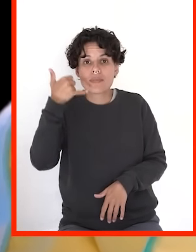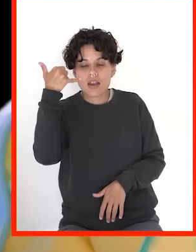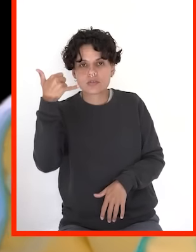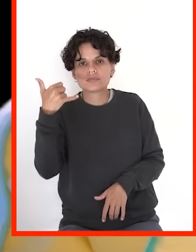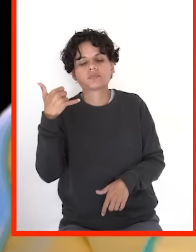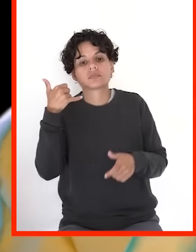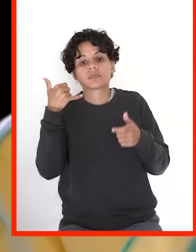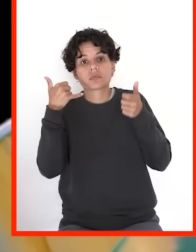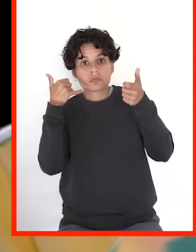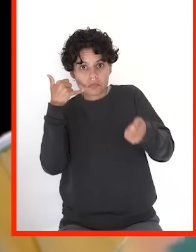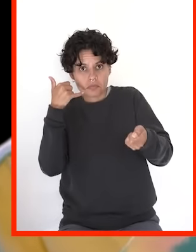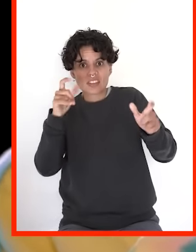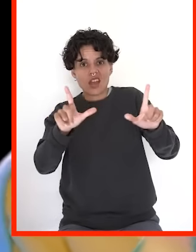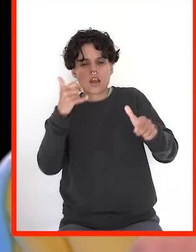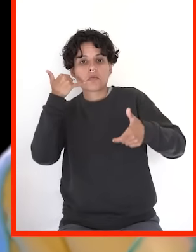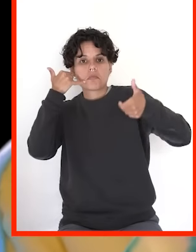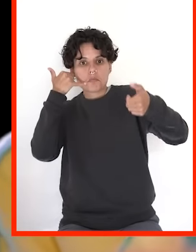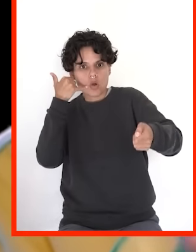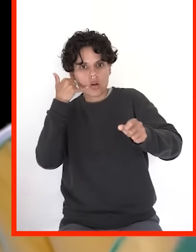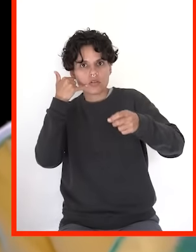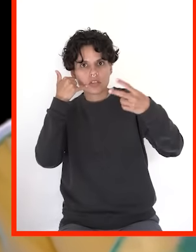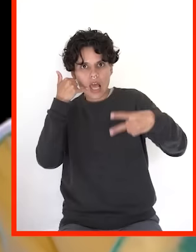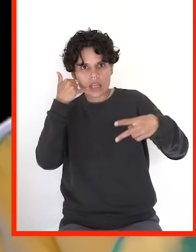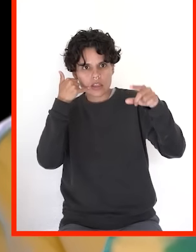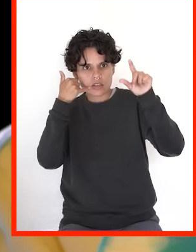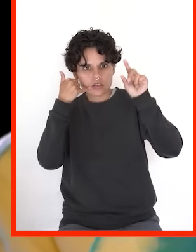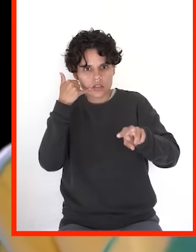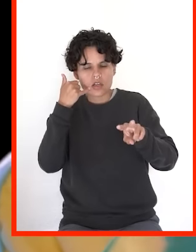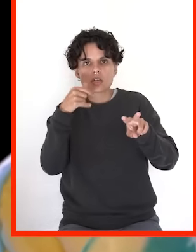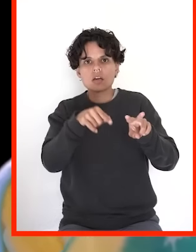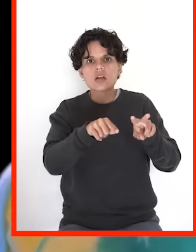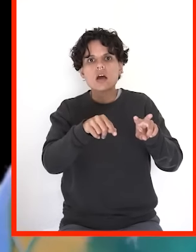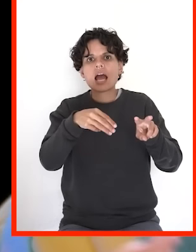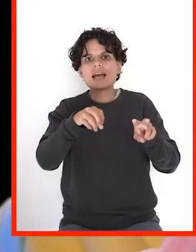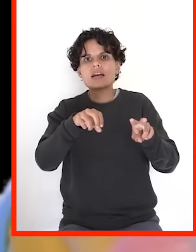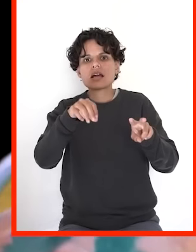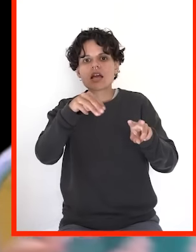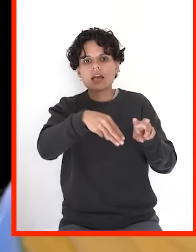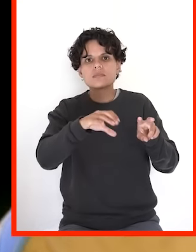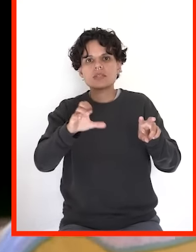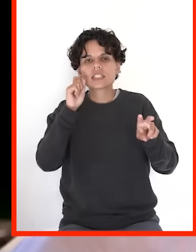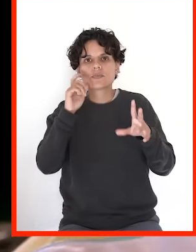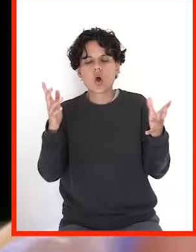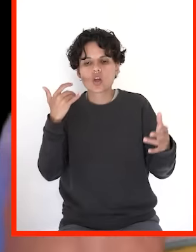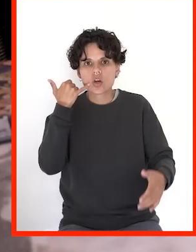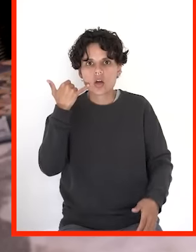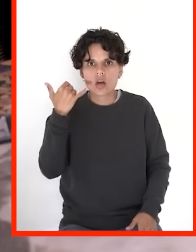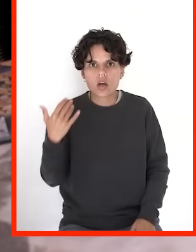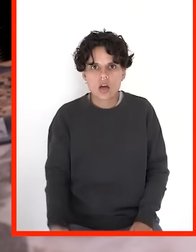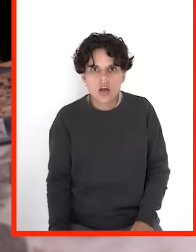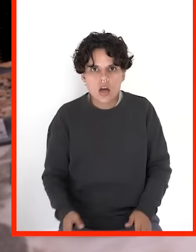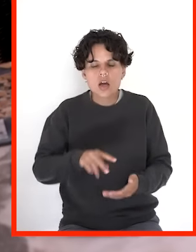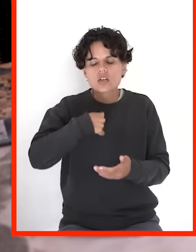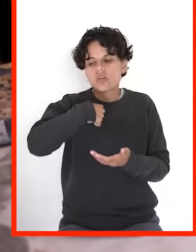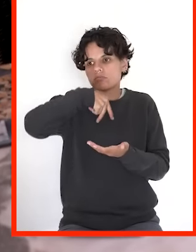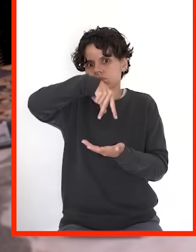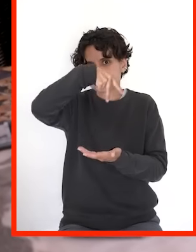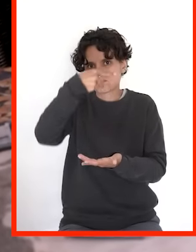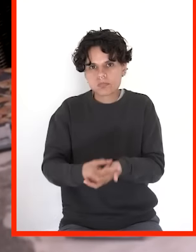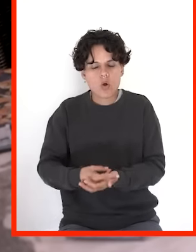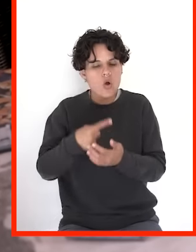todavía, prendo la tele y empiezo a cachar los matinales. MC Bro, bueno, y se me cae el teléfono y yo para la caga. Caí al suelo así. Me puse a